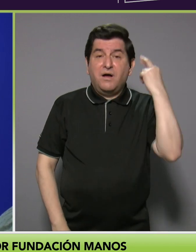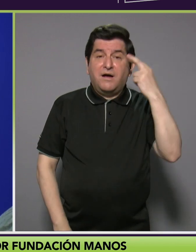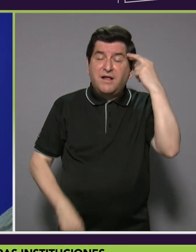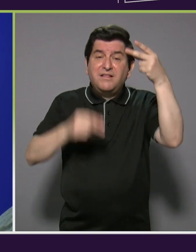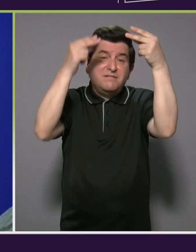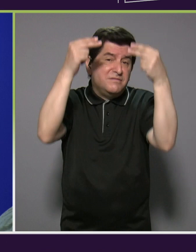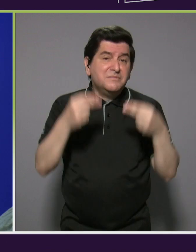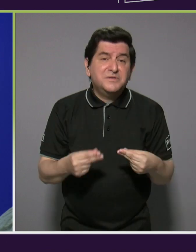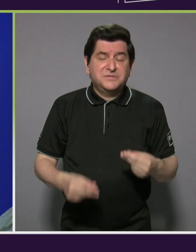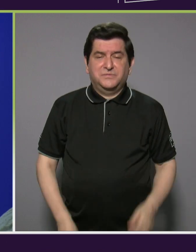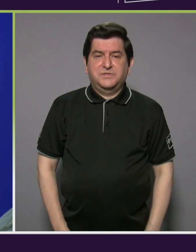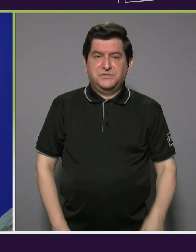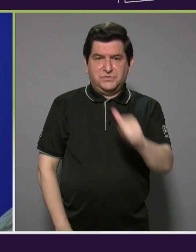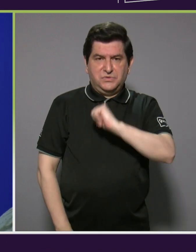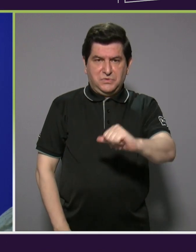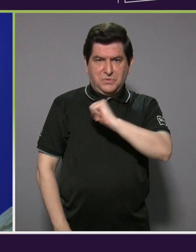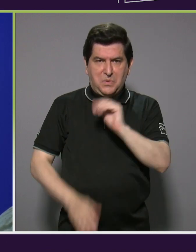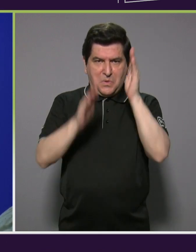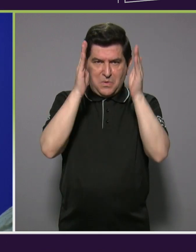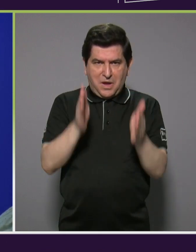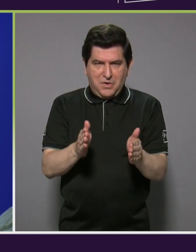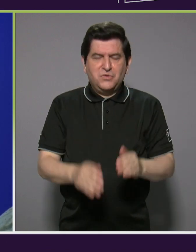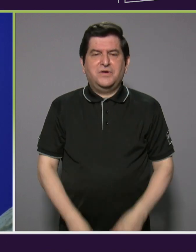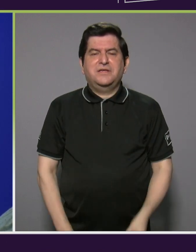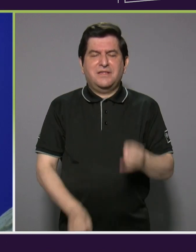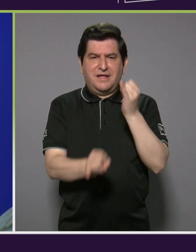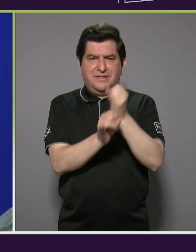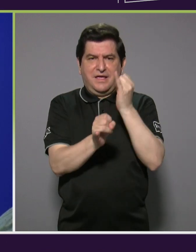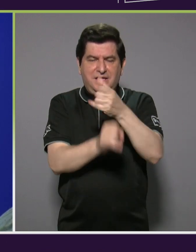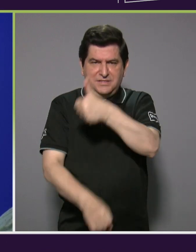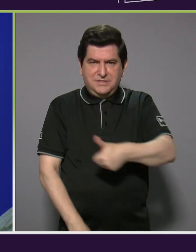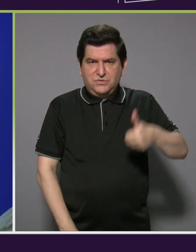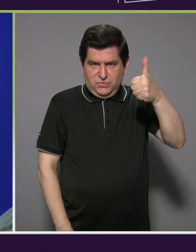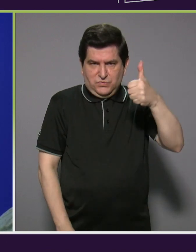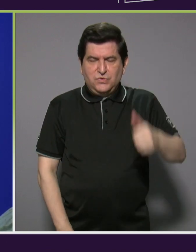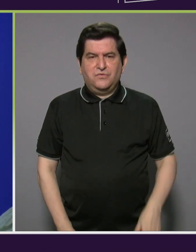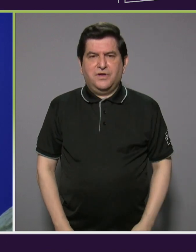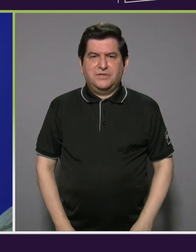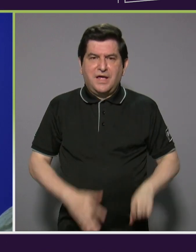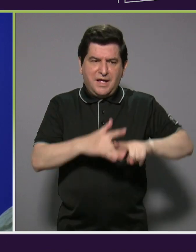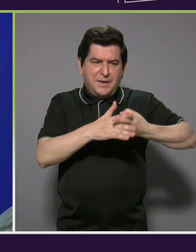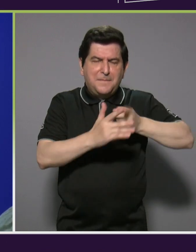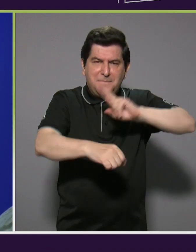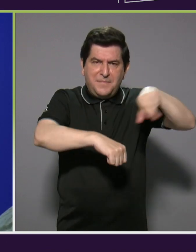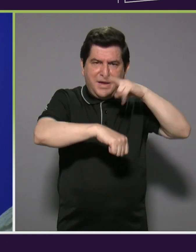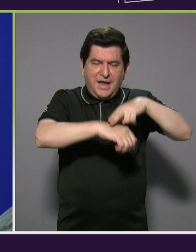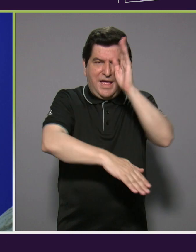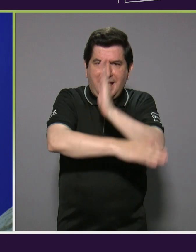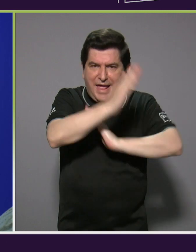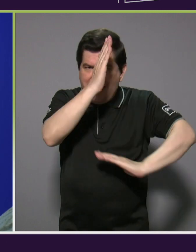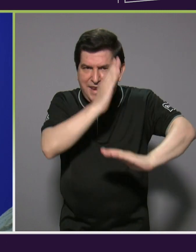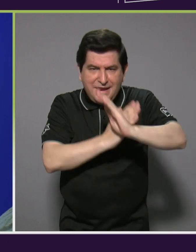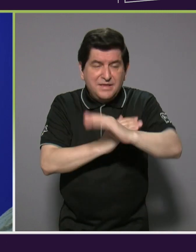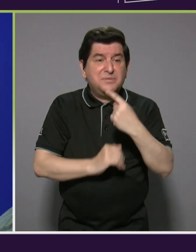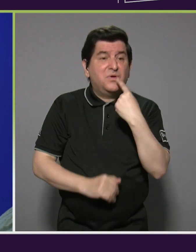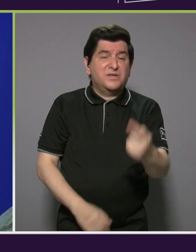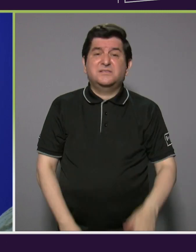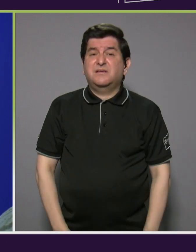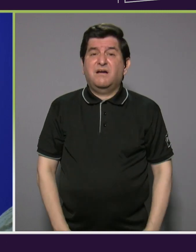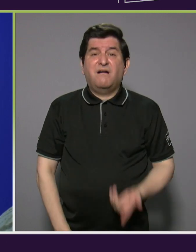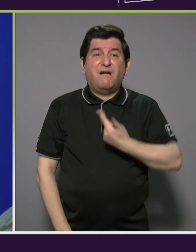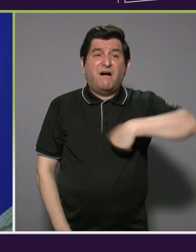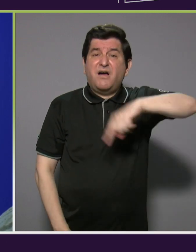presupuestarias, donde las autoridades del ente rector del Mecanismo Nacional de la Discapacidad nos dicen no